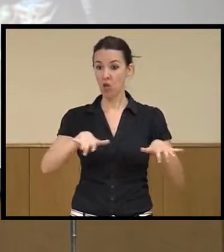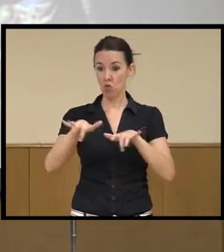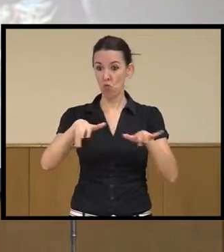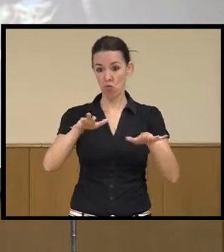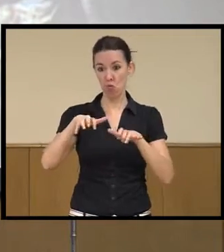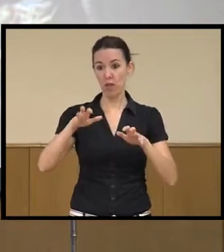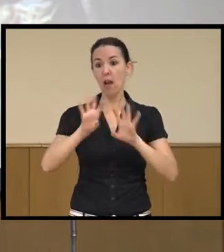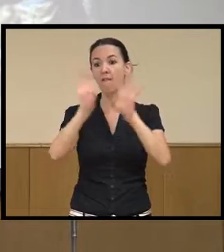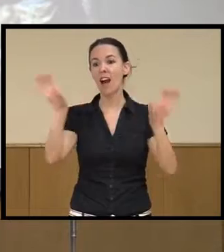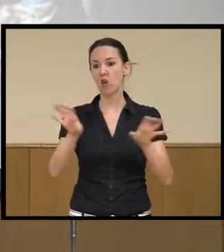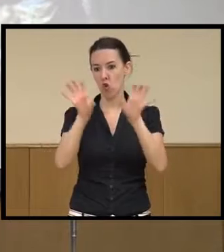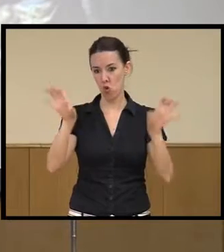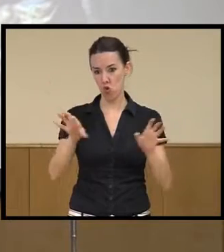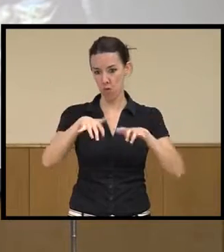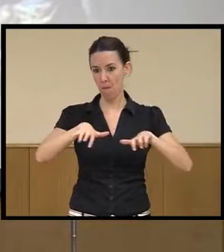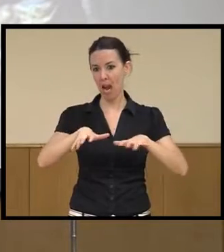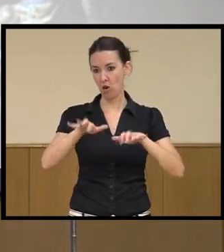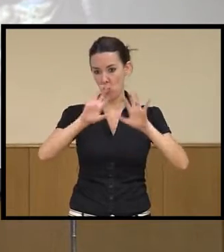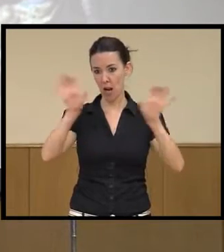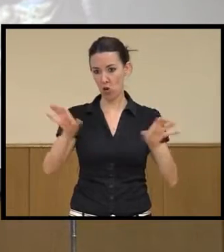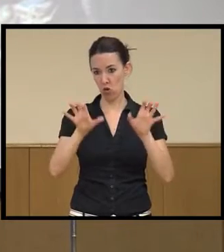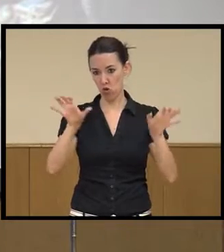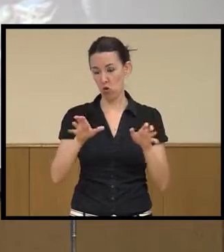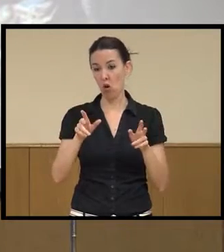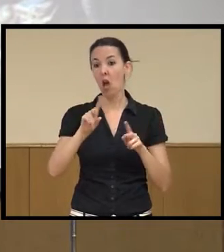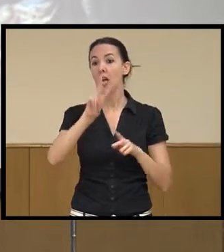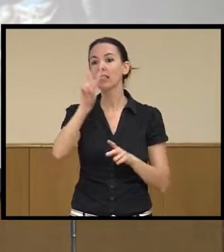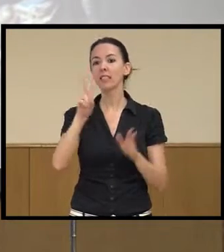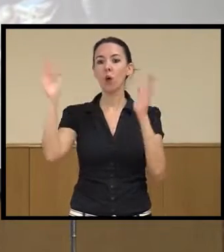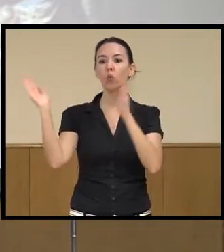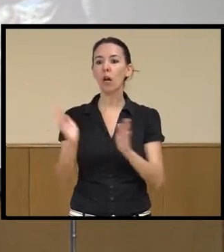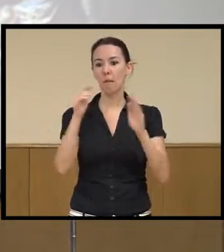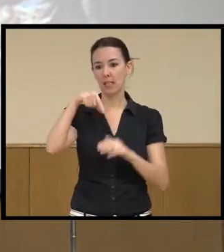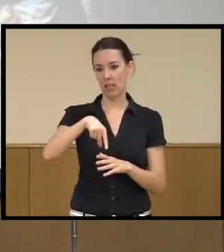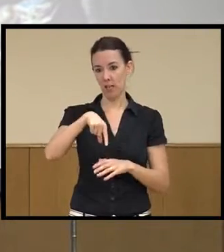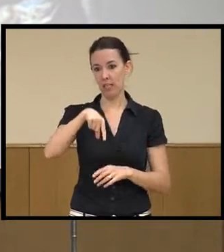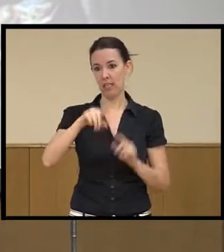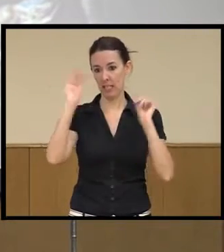barroco y esa va a ser la segunda parte de esta sesión,